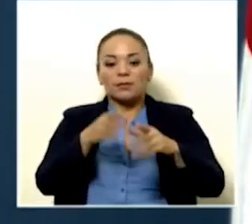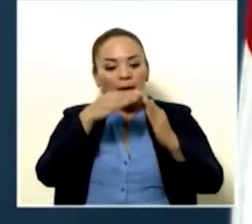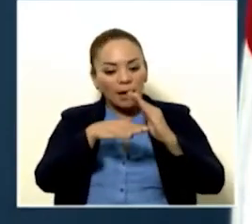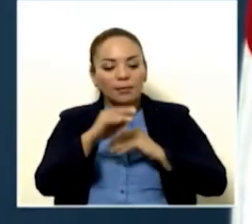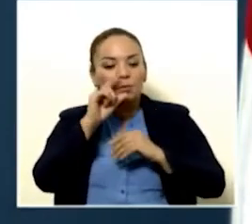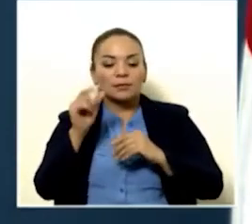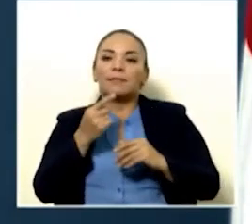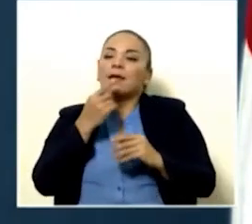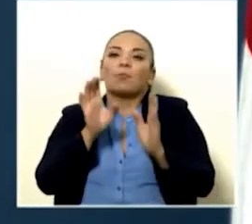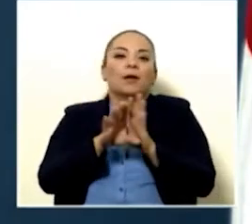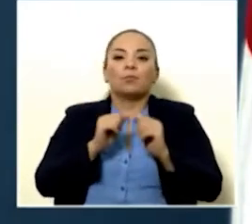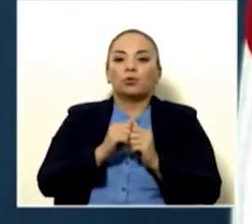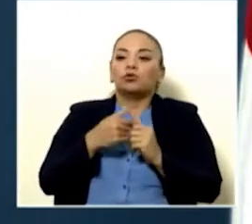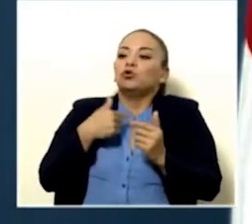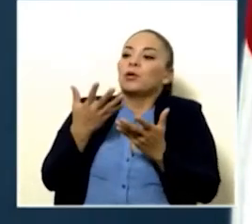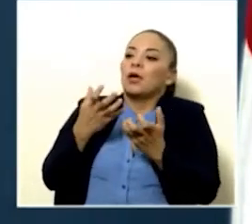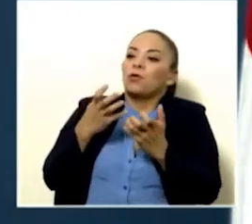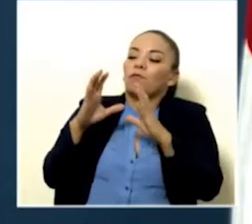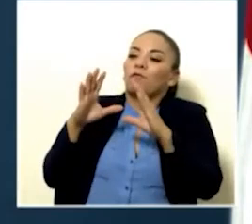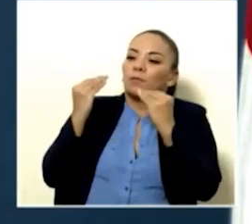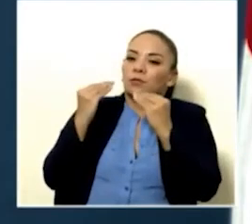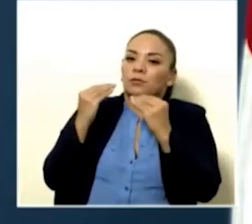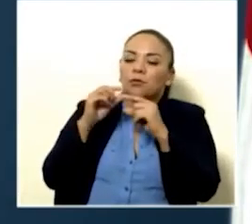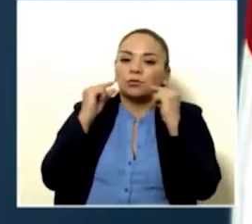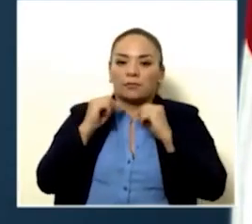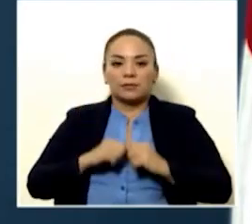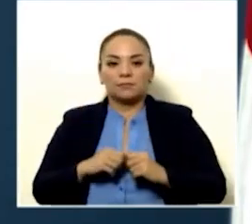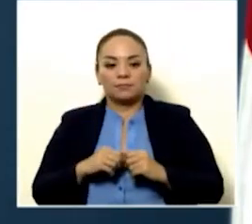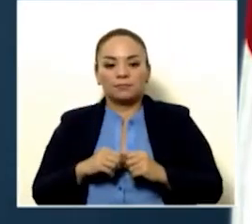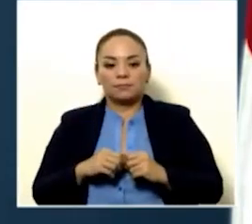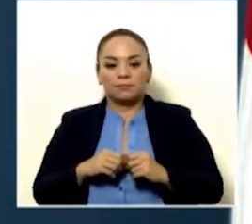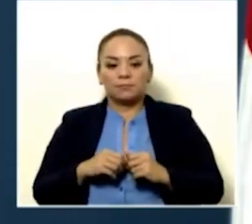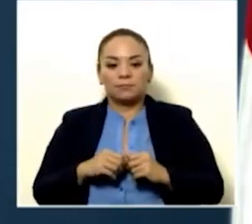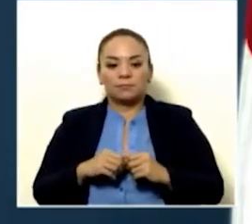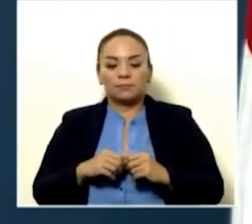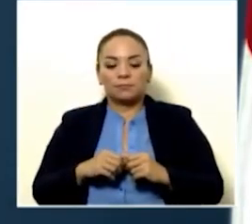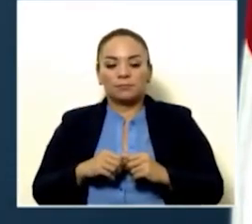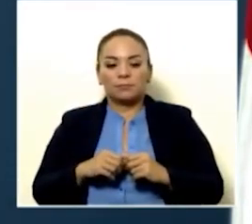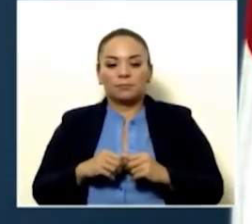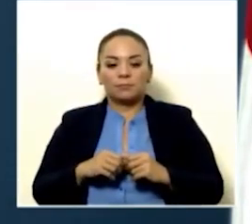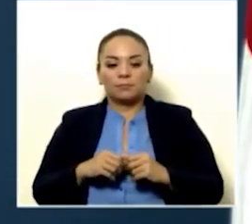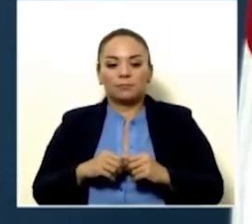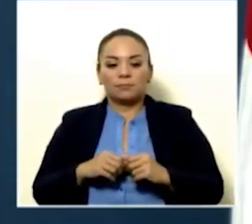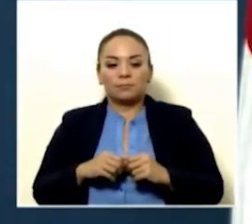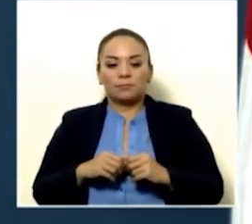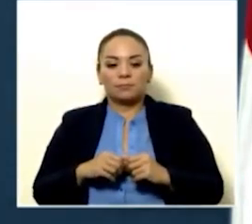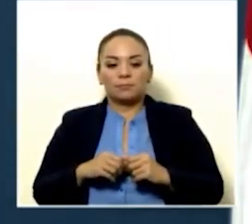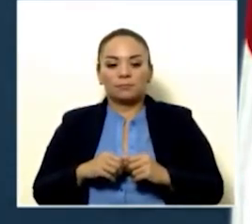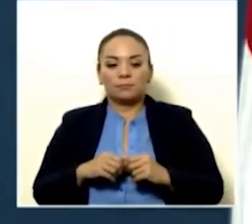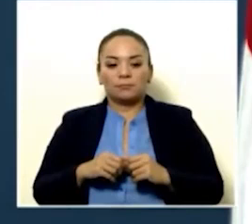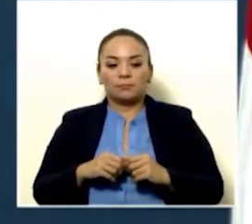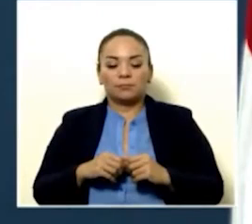información de Rodrigo Chávez. Sí, se mete, da consentimiento,